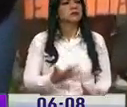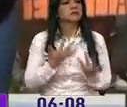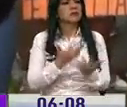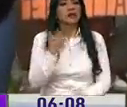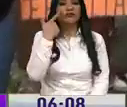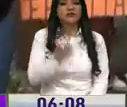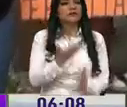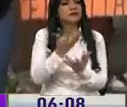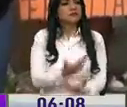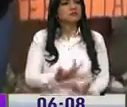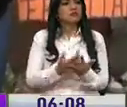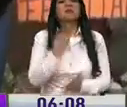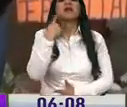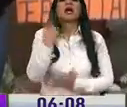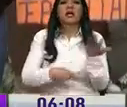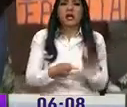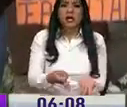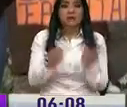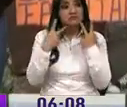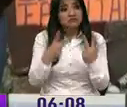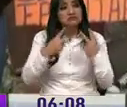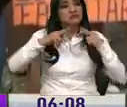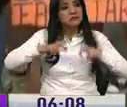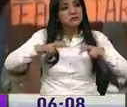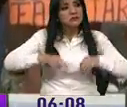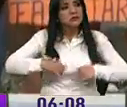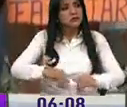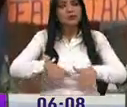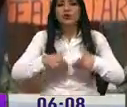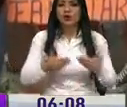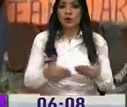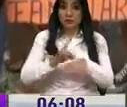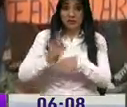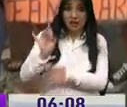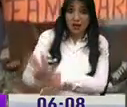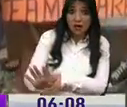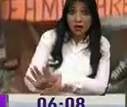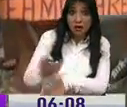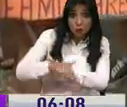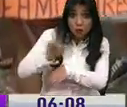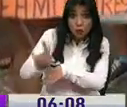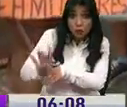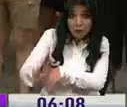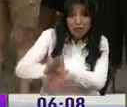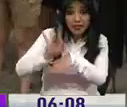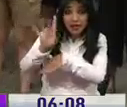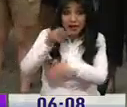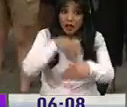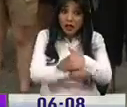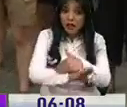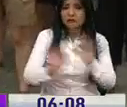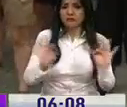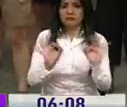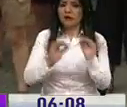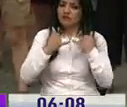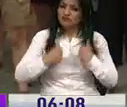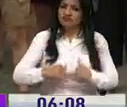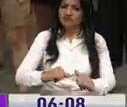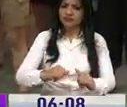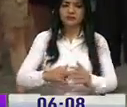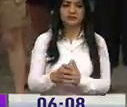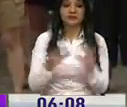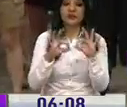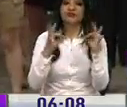dice, verificando cómo va esta situación, que no quede en la impunidad, que no se borre, que no se archive. La familia Andy Tanguila maneja